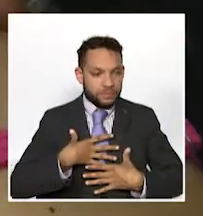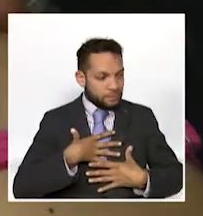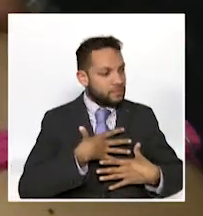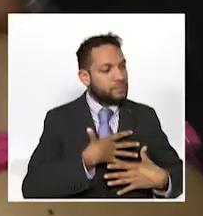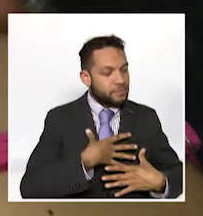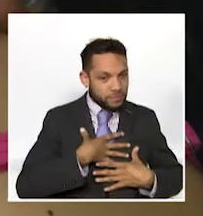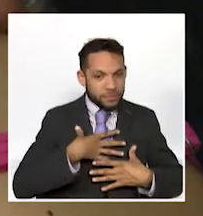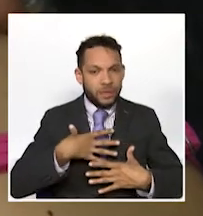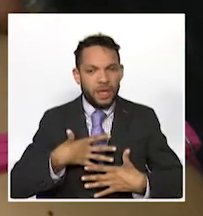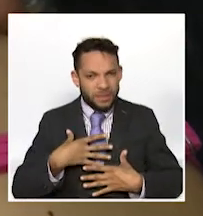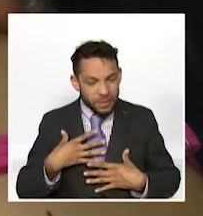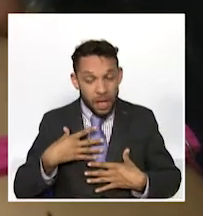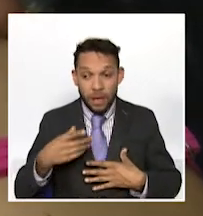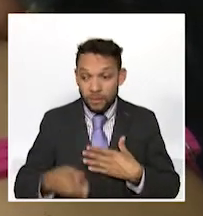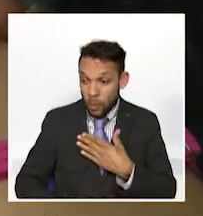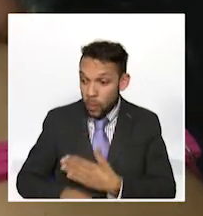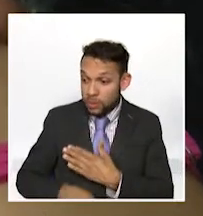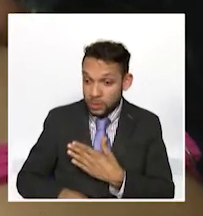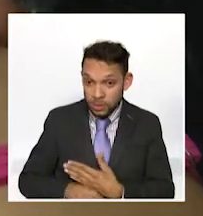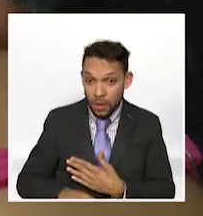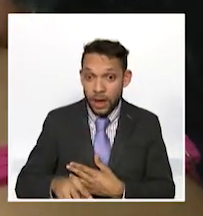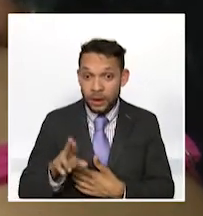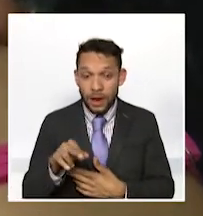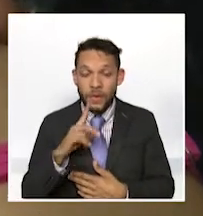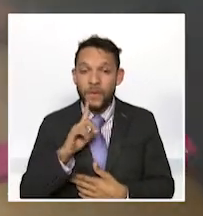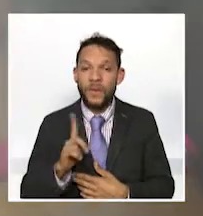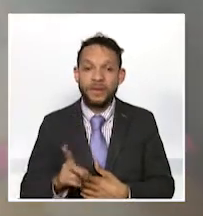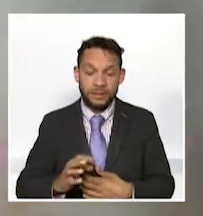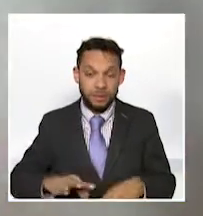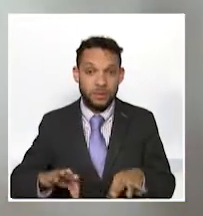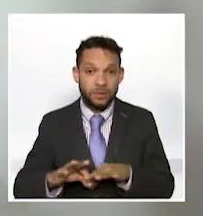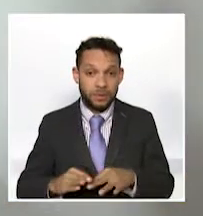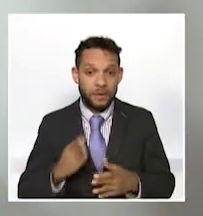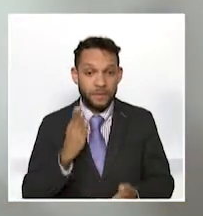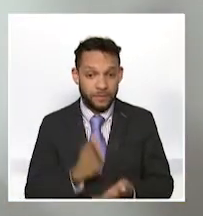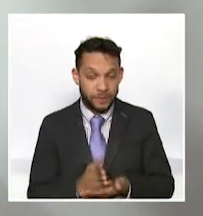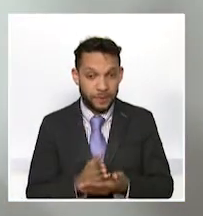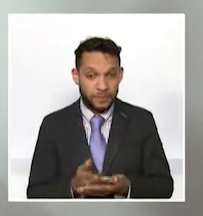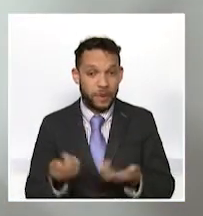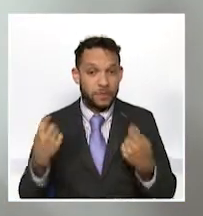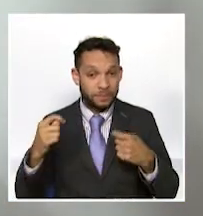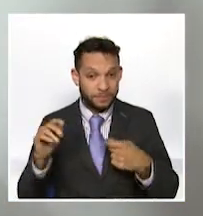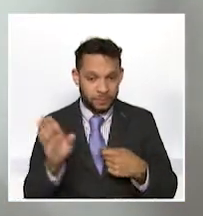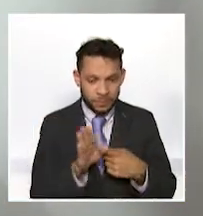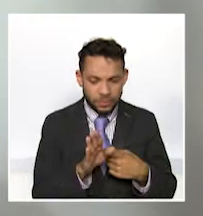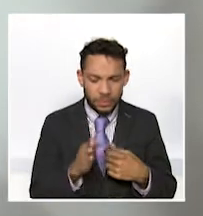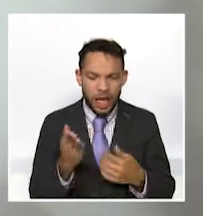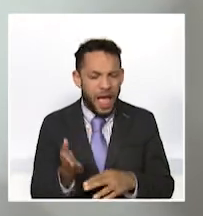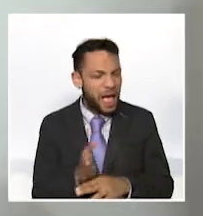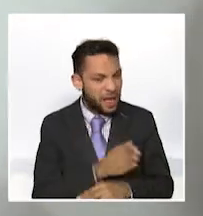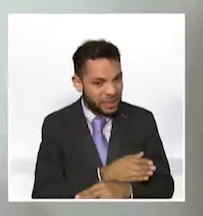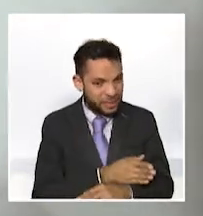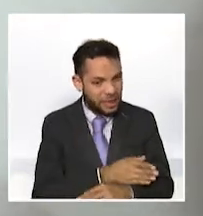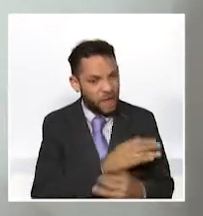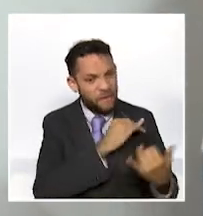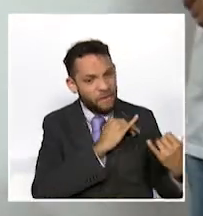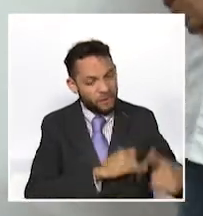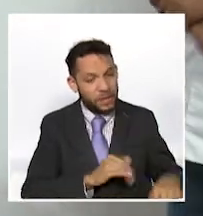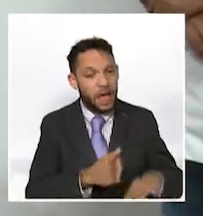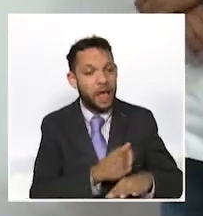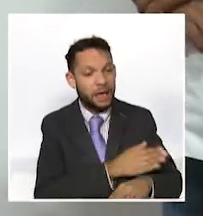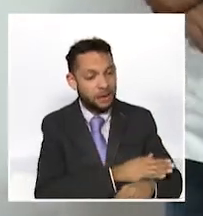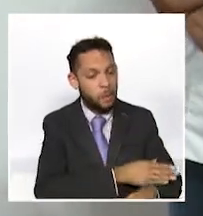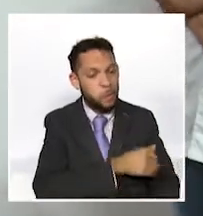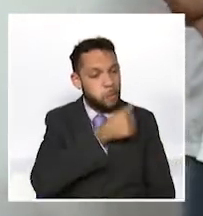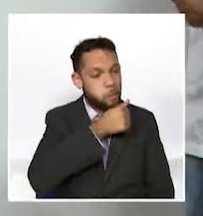nuestra cultura realmente no es extraño. Y para terminar esta evaluación clínica de una paciente que ya hizo la hidroterapia, que estuvo en las piscinas,